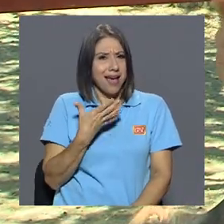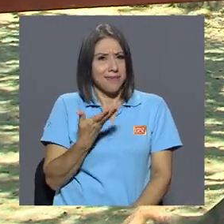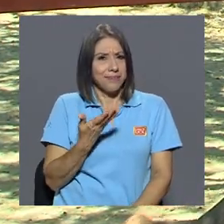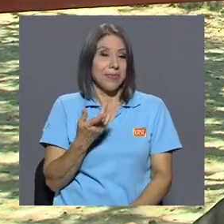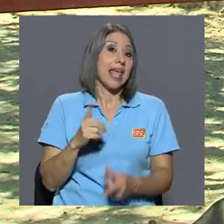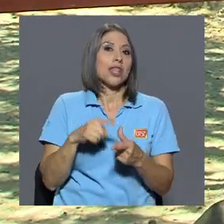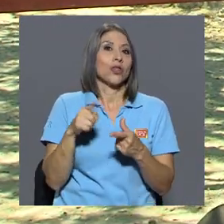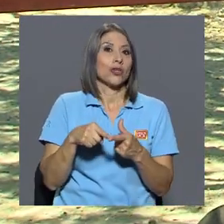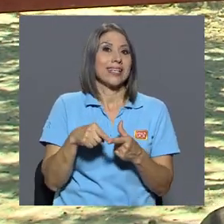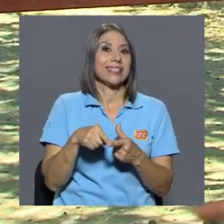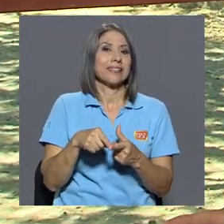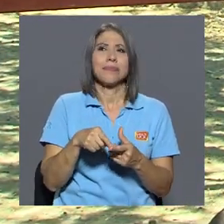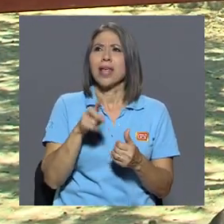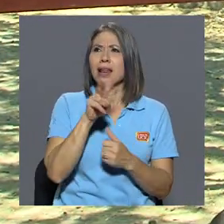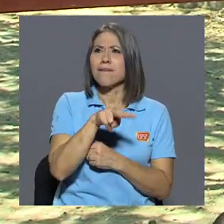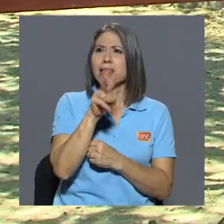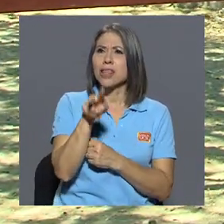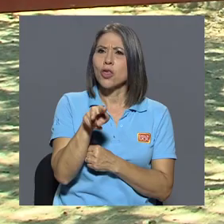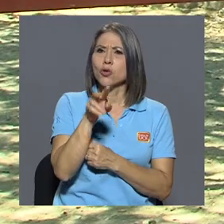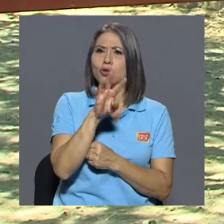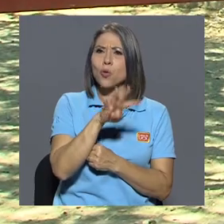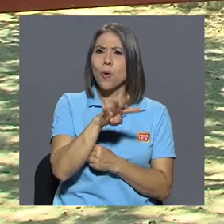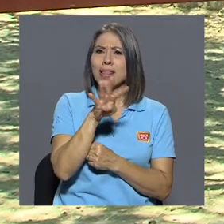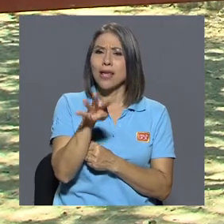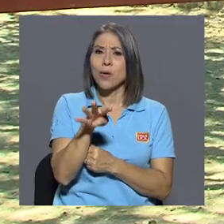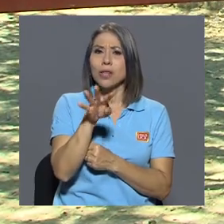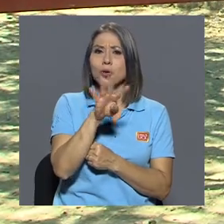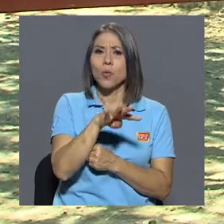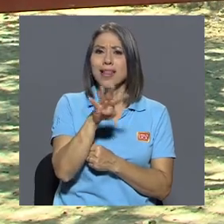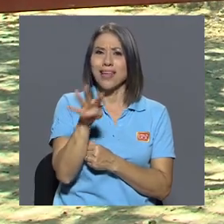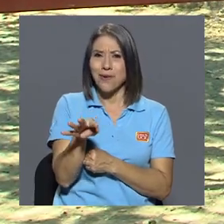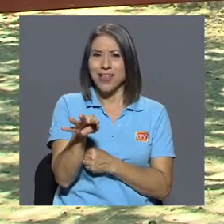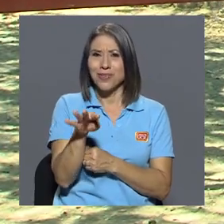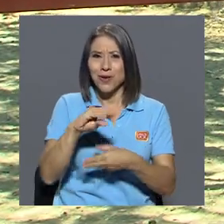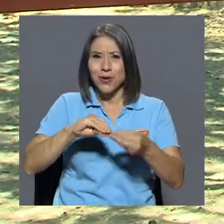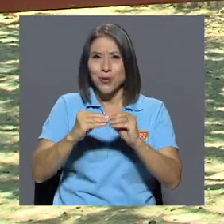Entonces era 22-44-44 el teléfono de Canal 4.